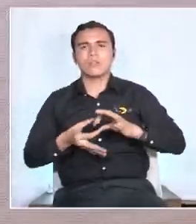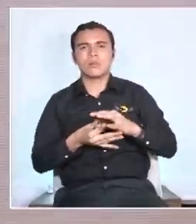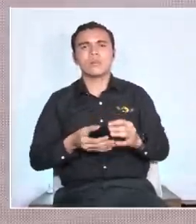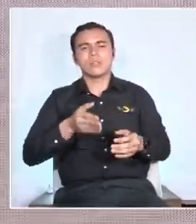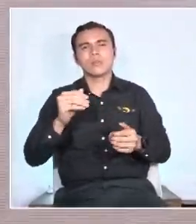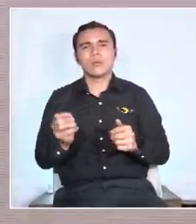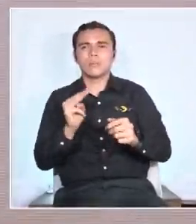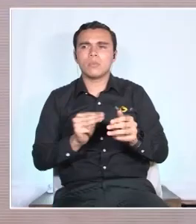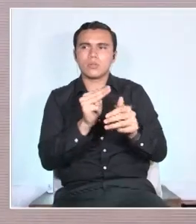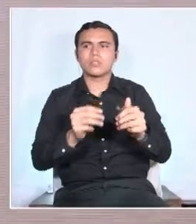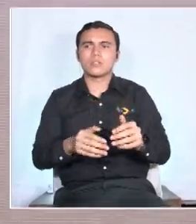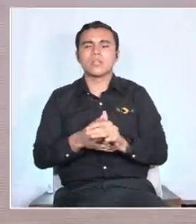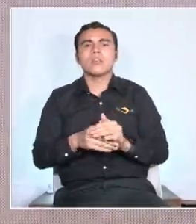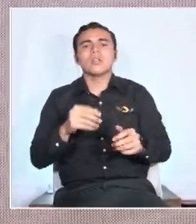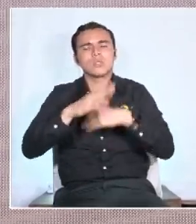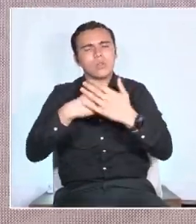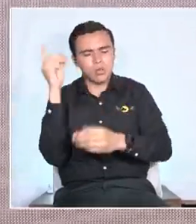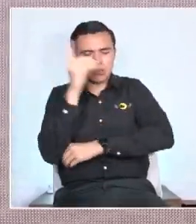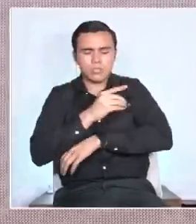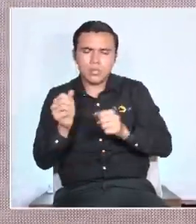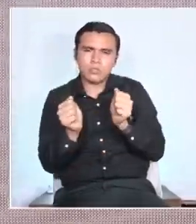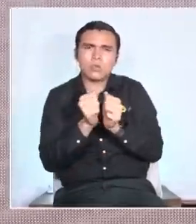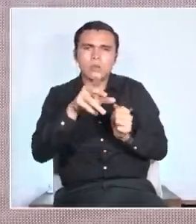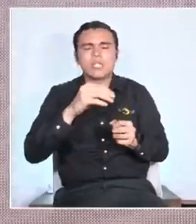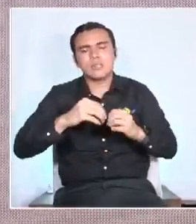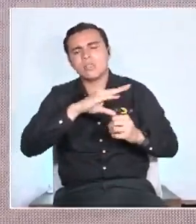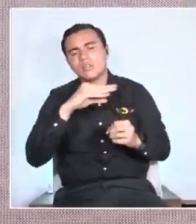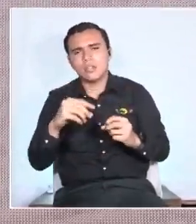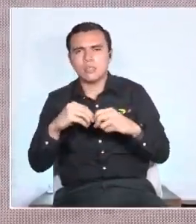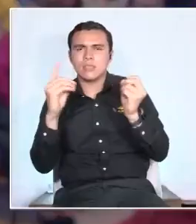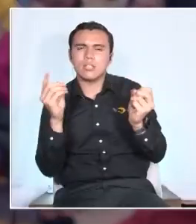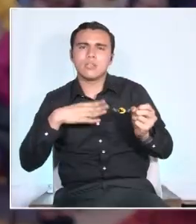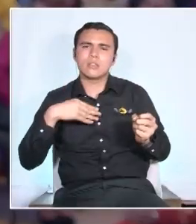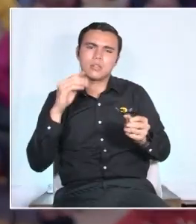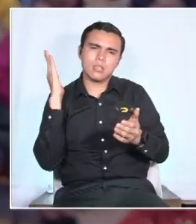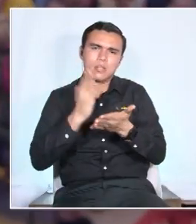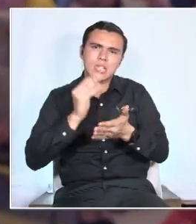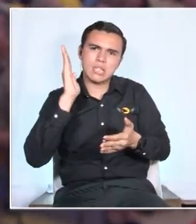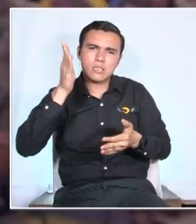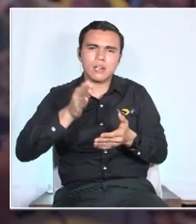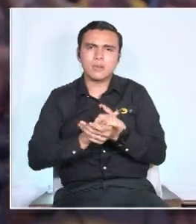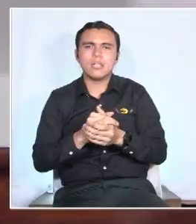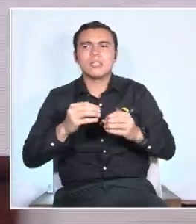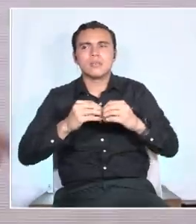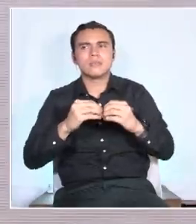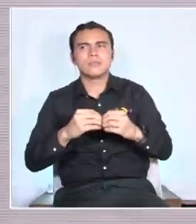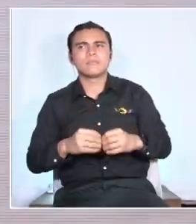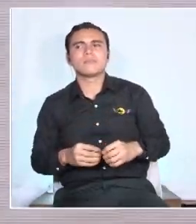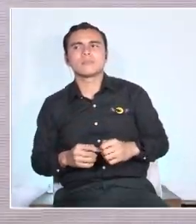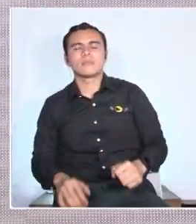contigo. Y dice: estaré todos los días contigo y nadie te hará frente. Nadie te hará